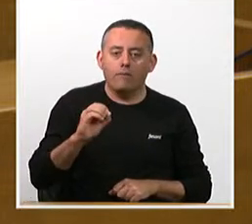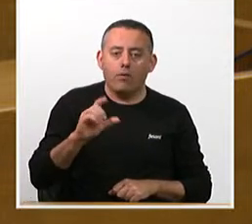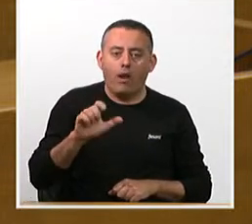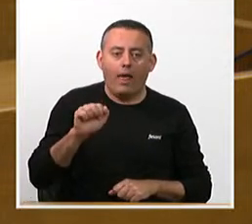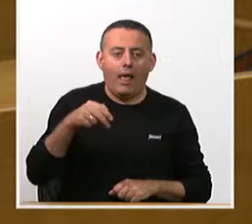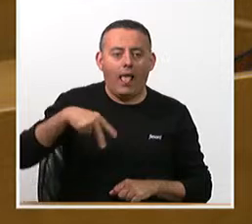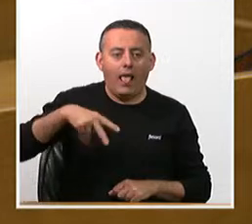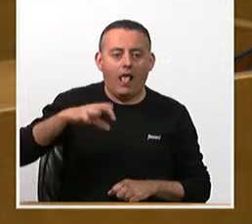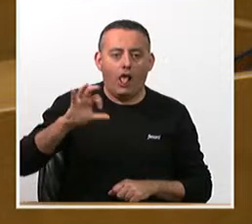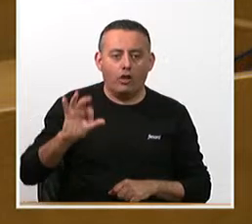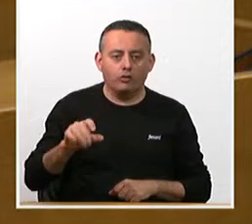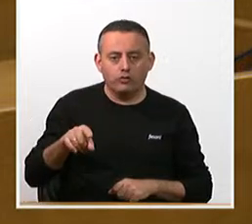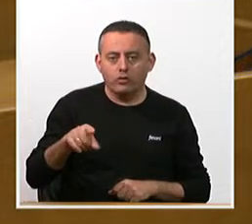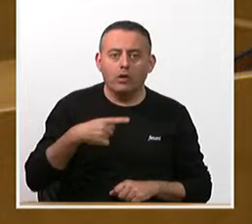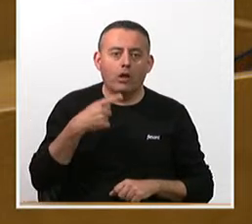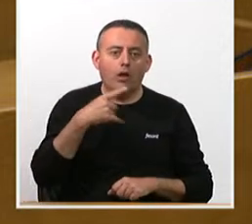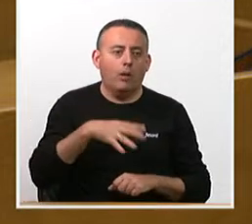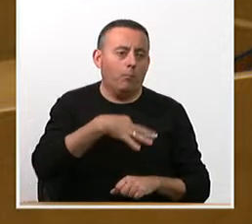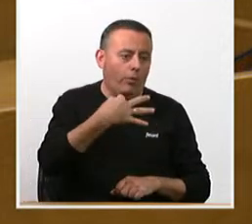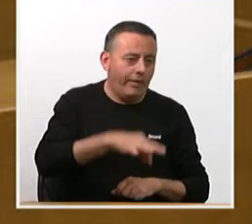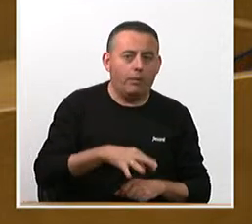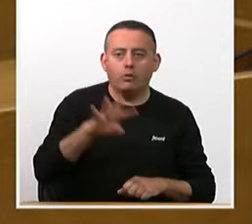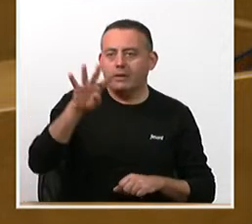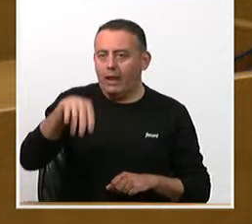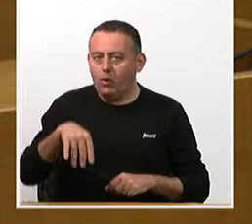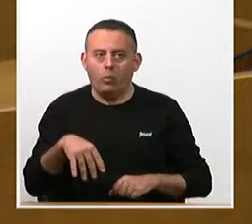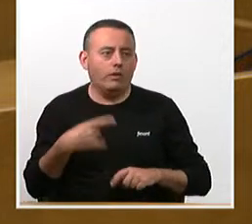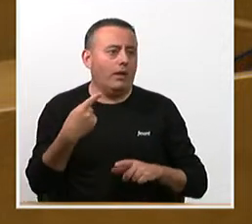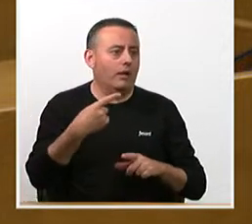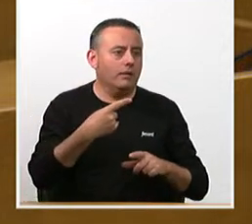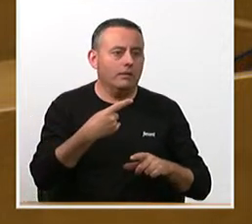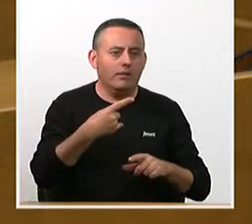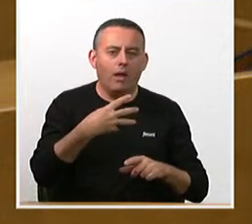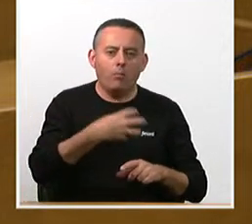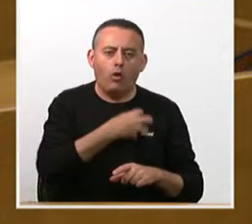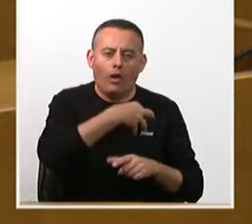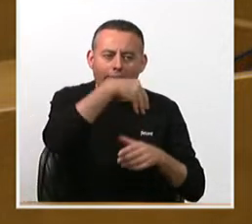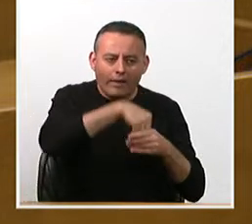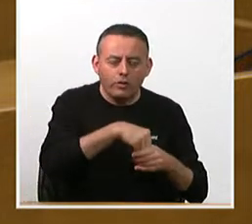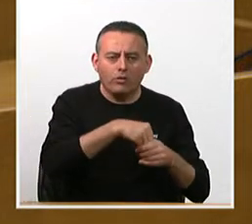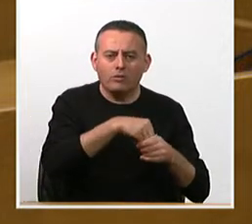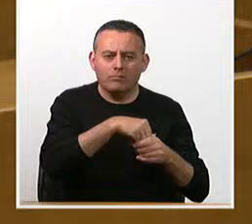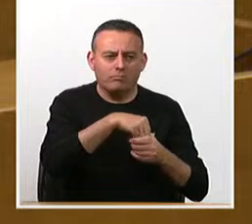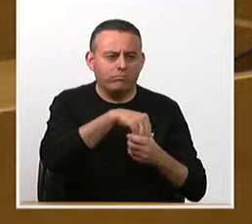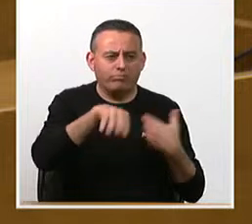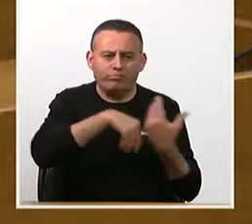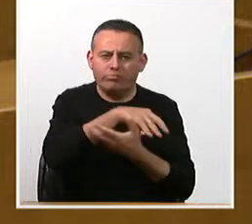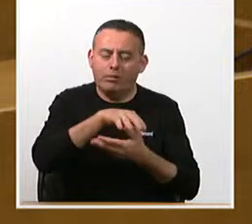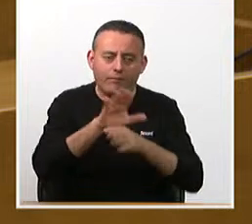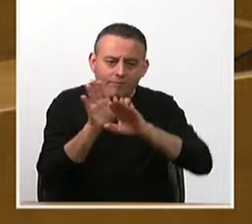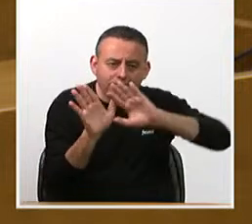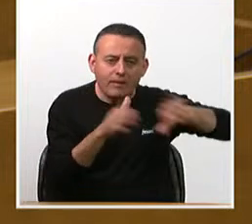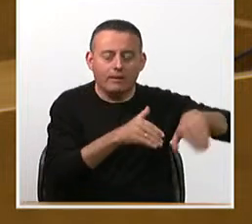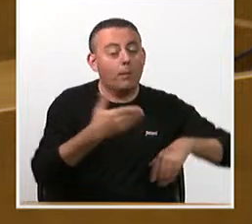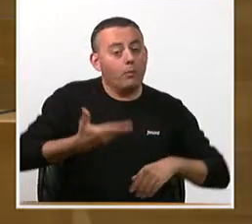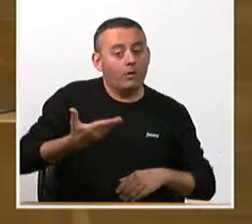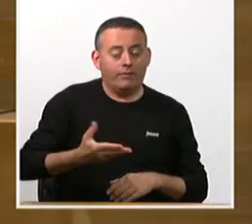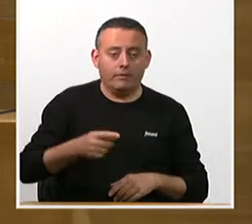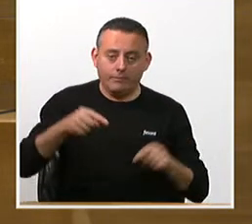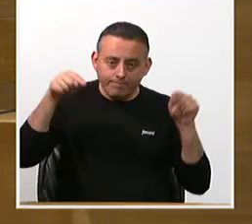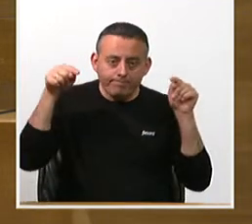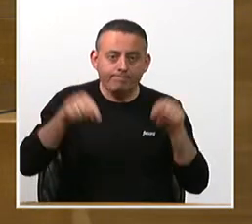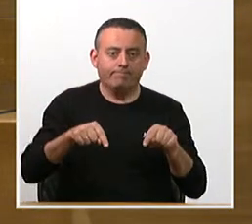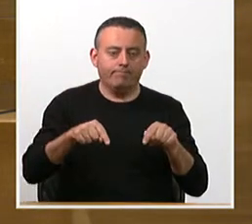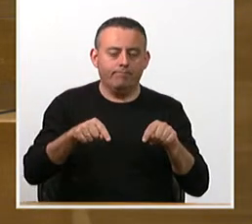tribunal constitucional y la fontanería de la moncloa es necesario que lidere con responsabilidad el cambio de las